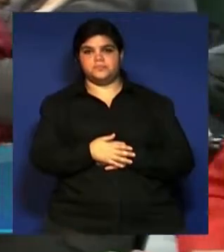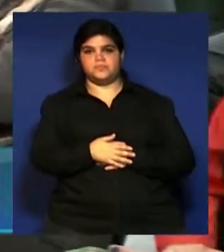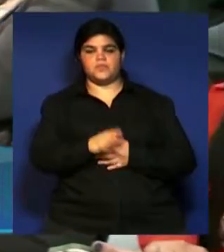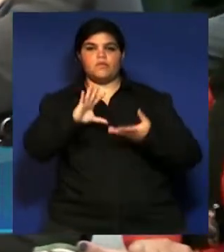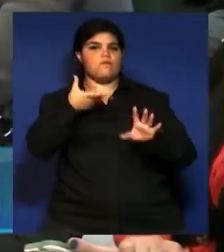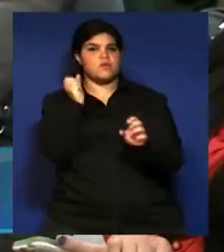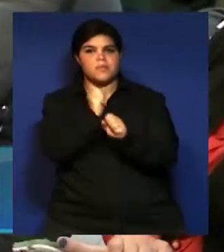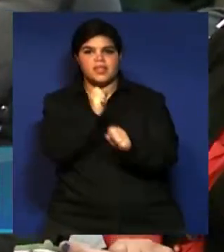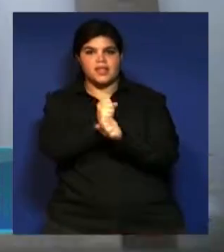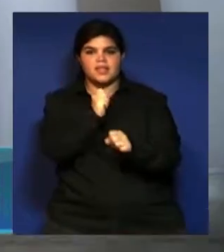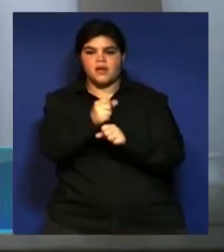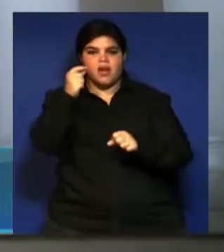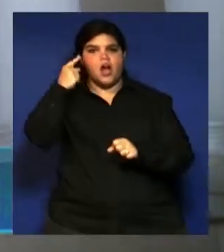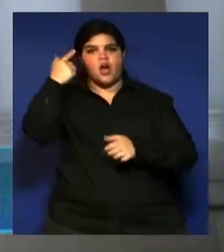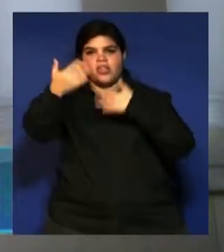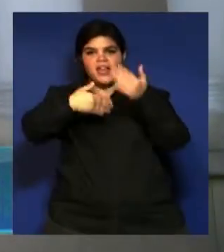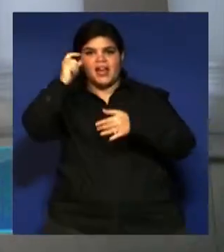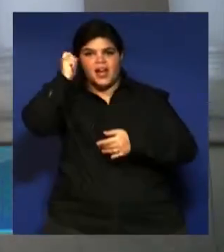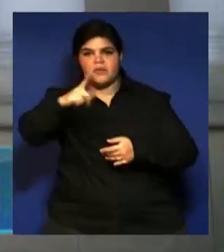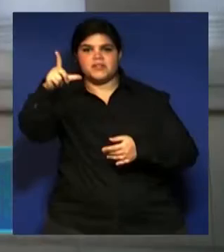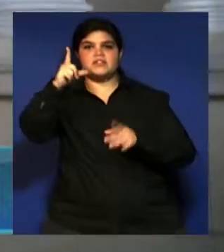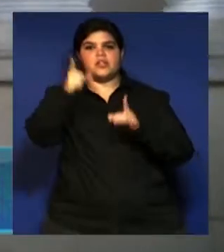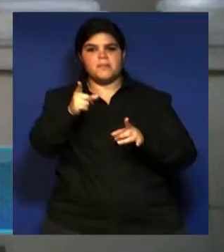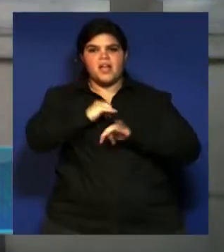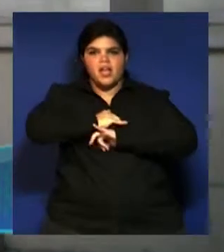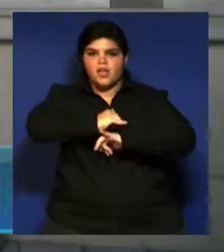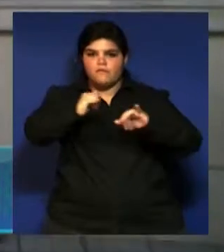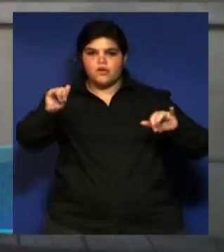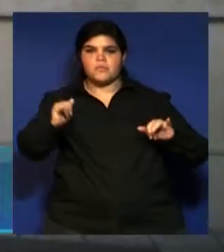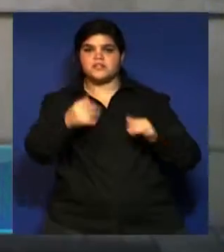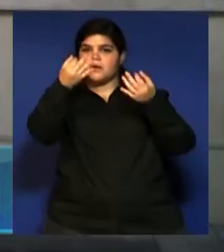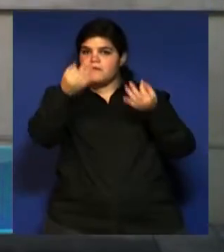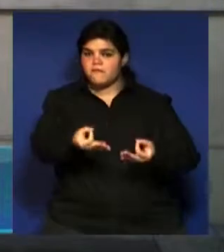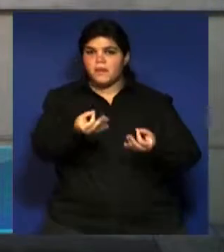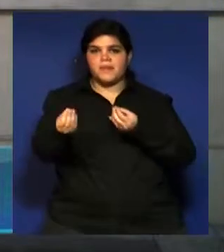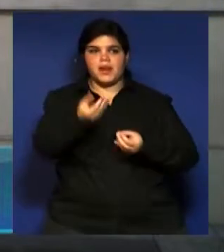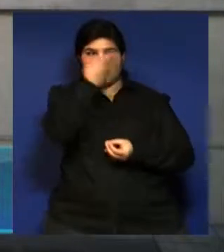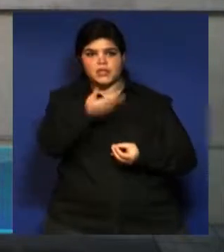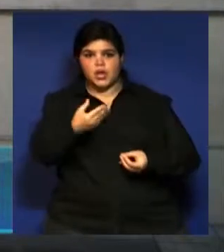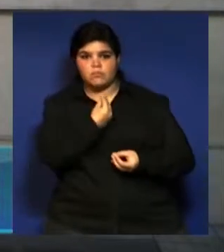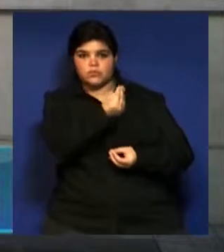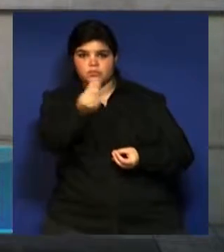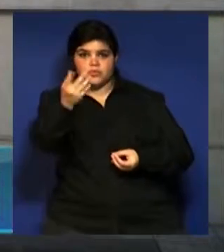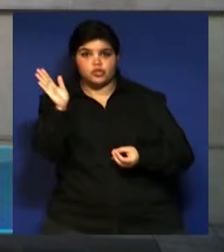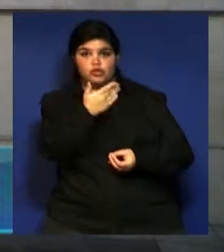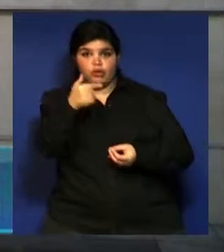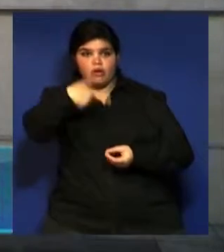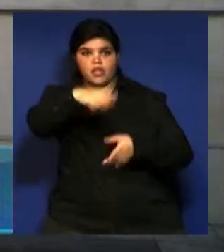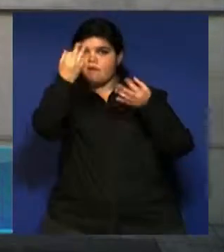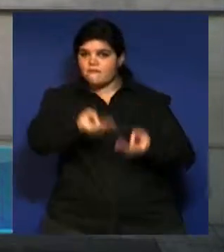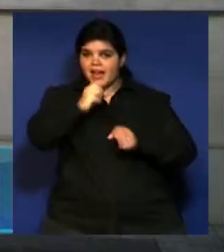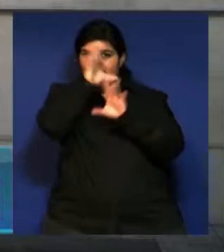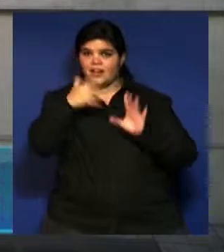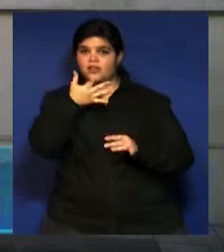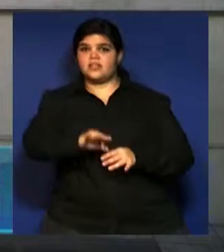de capacitación y de información a quienes ejercen la función pública. Si no lo saben, deberían